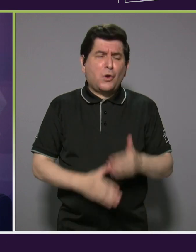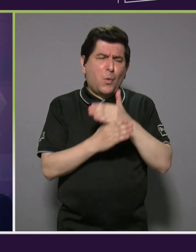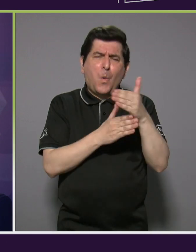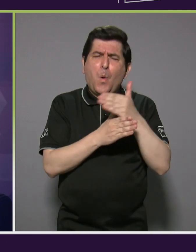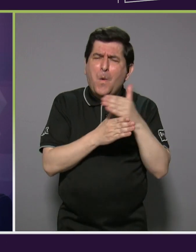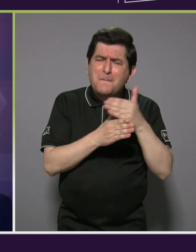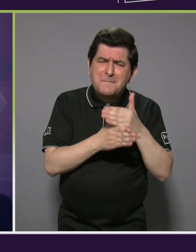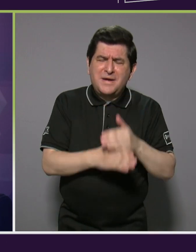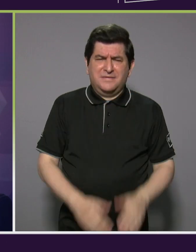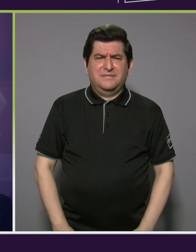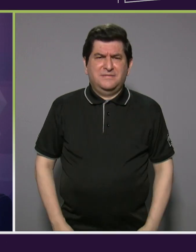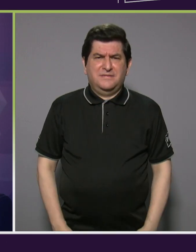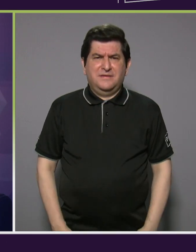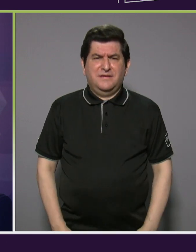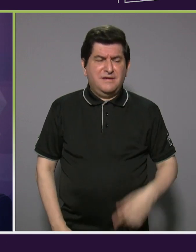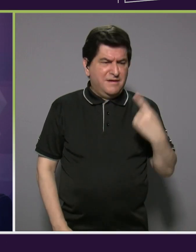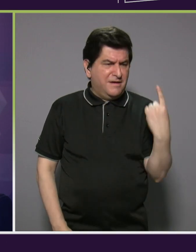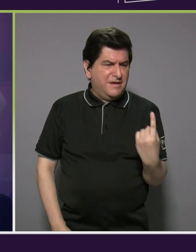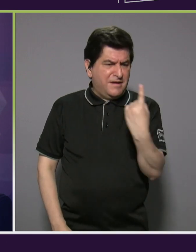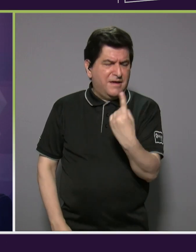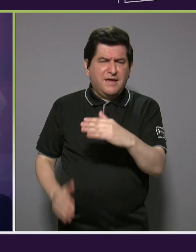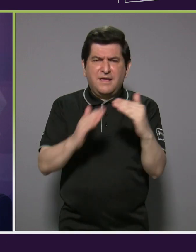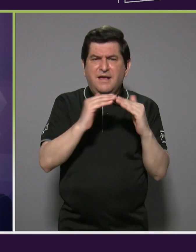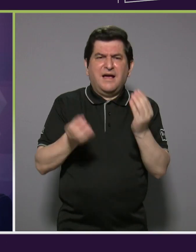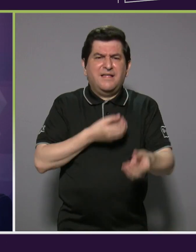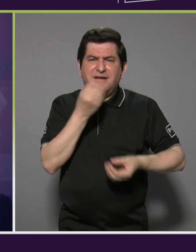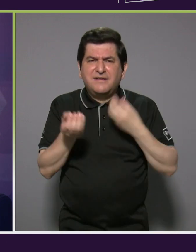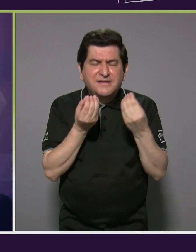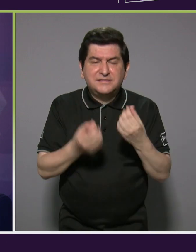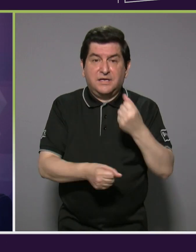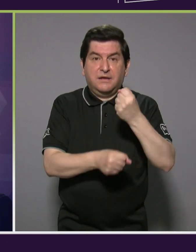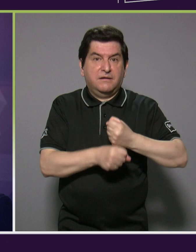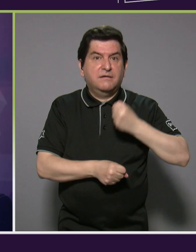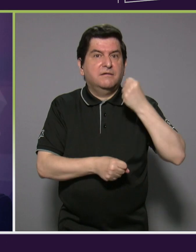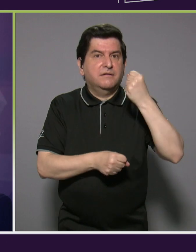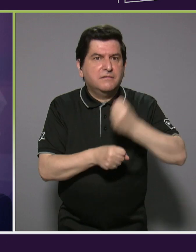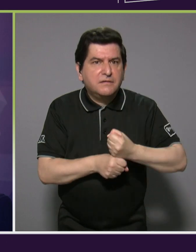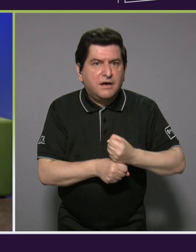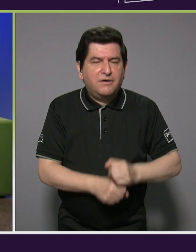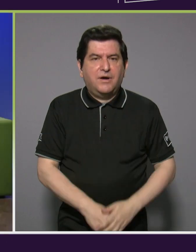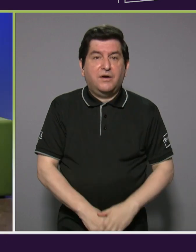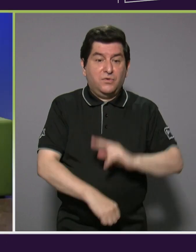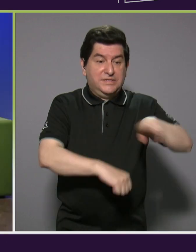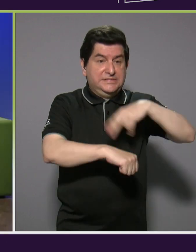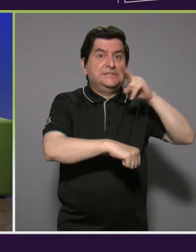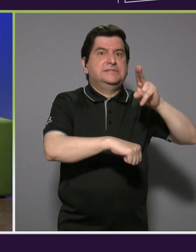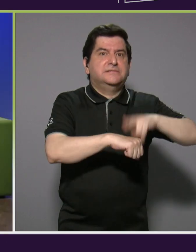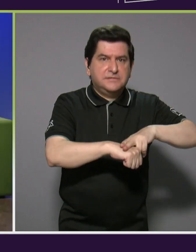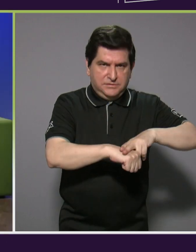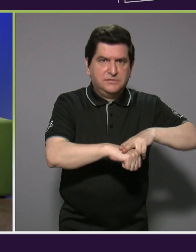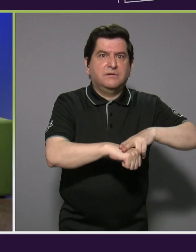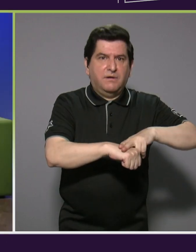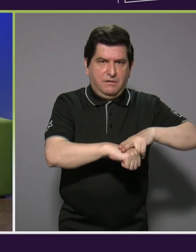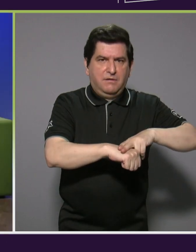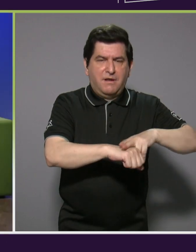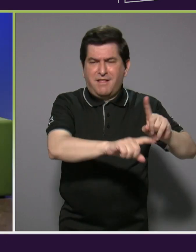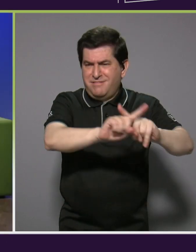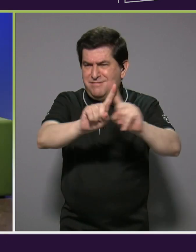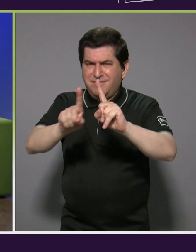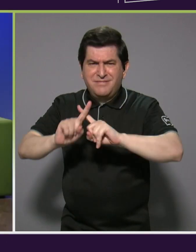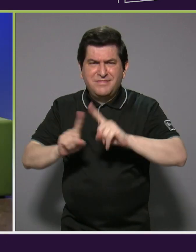Compartimos lo que se está haciendo en cada una de las comunidades porque el trabajo es a nivel nacional, con